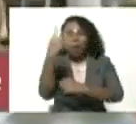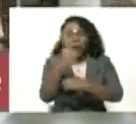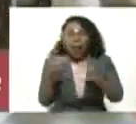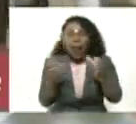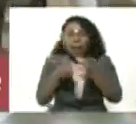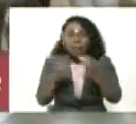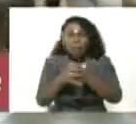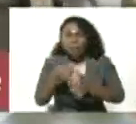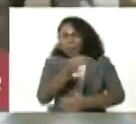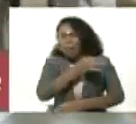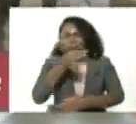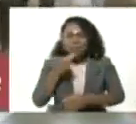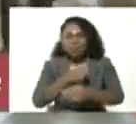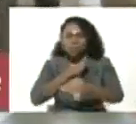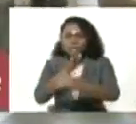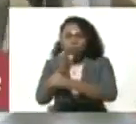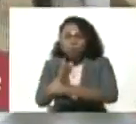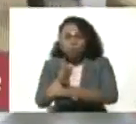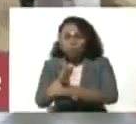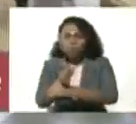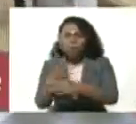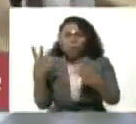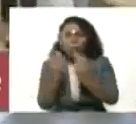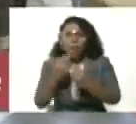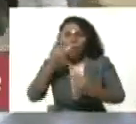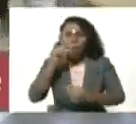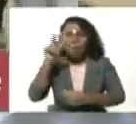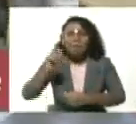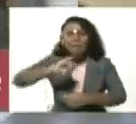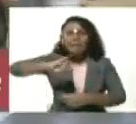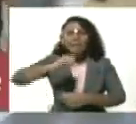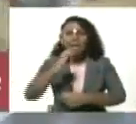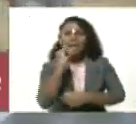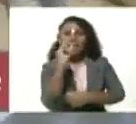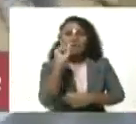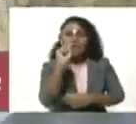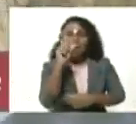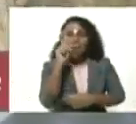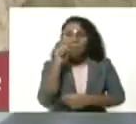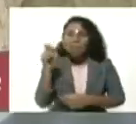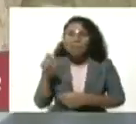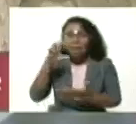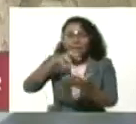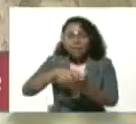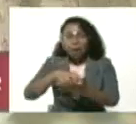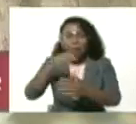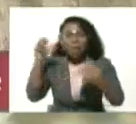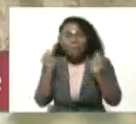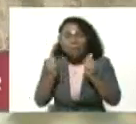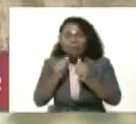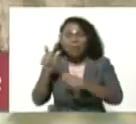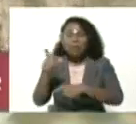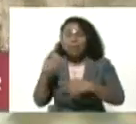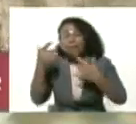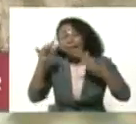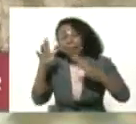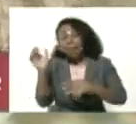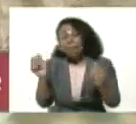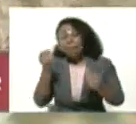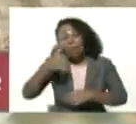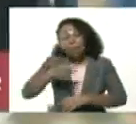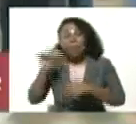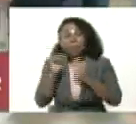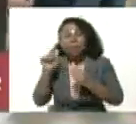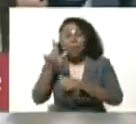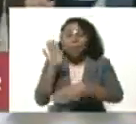equipo maravilloso. Con Jason Guzmán, protector del Estado Mérida. ¿Qué sería del pueblo de Mérida si no